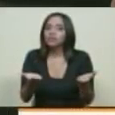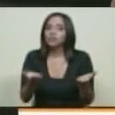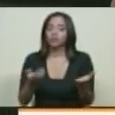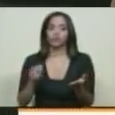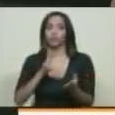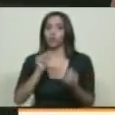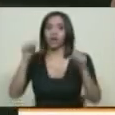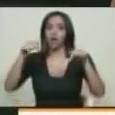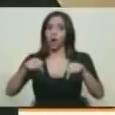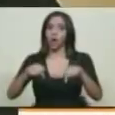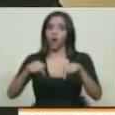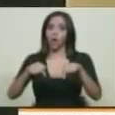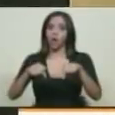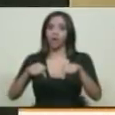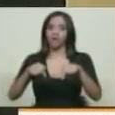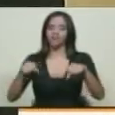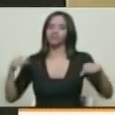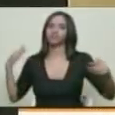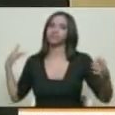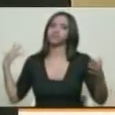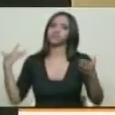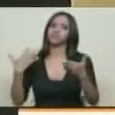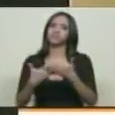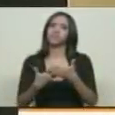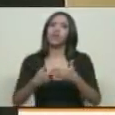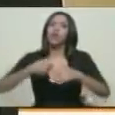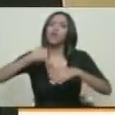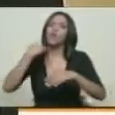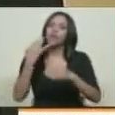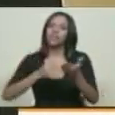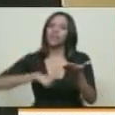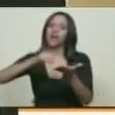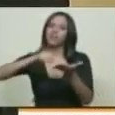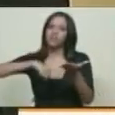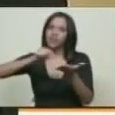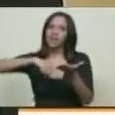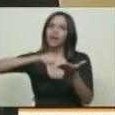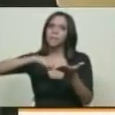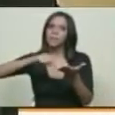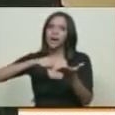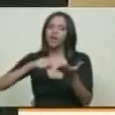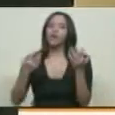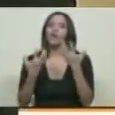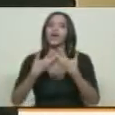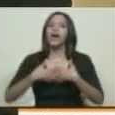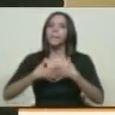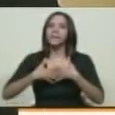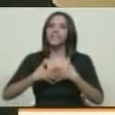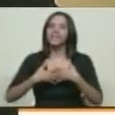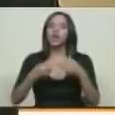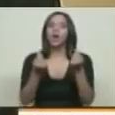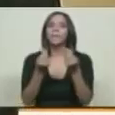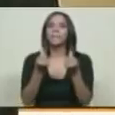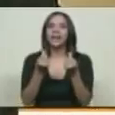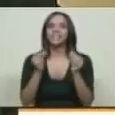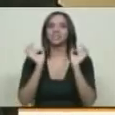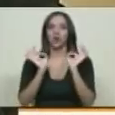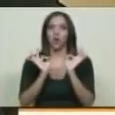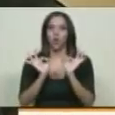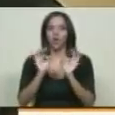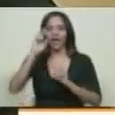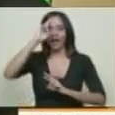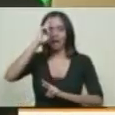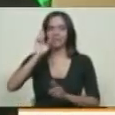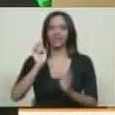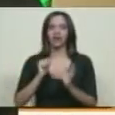hoy. ¿Cuántas veces ha firmado el presidente Maduro con los empresarios los precios que iban a respetar? Así